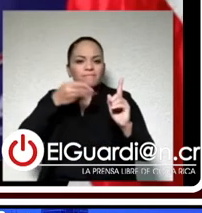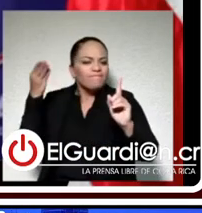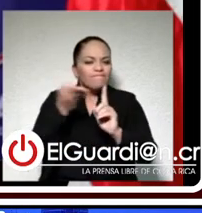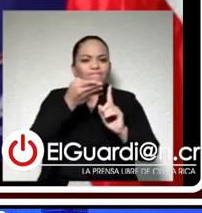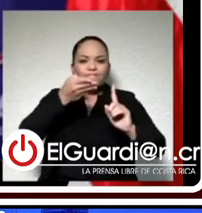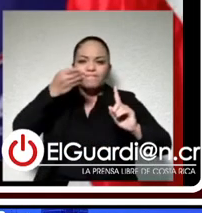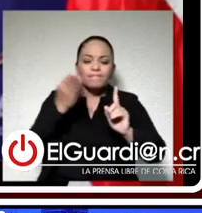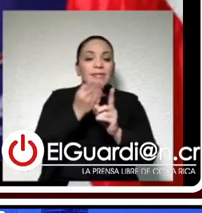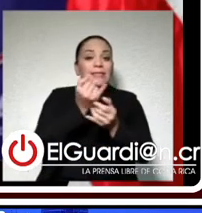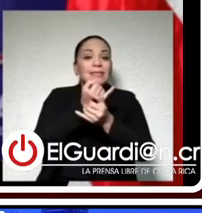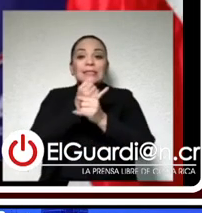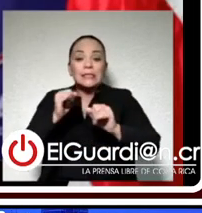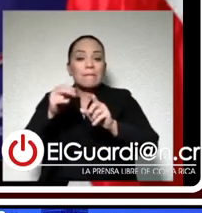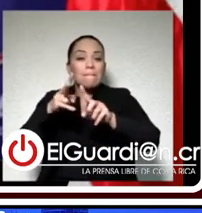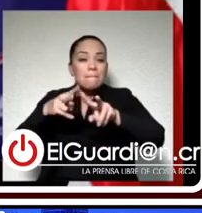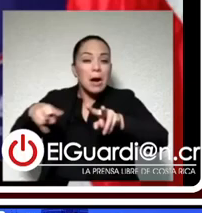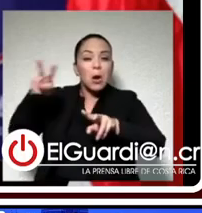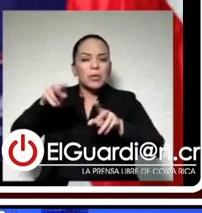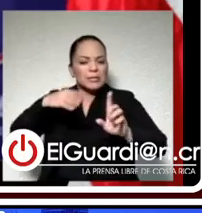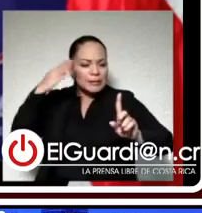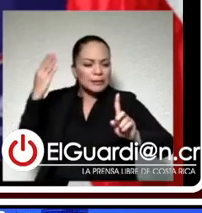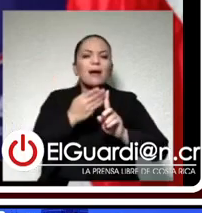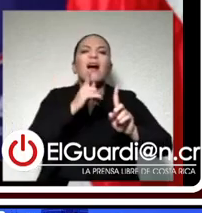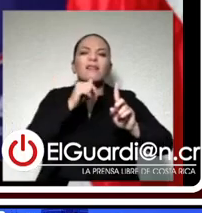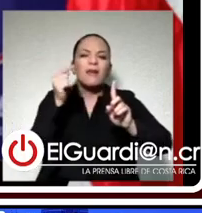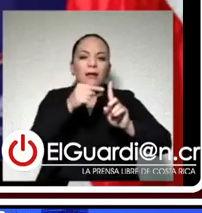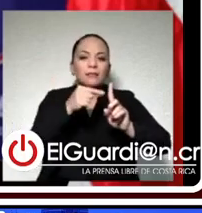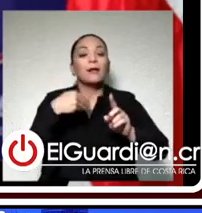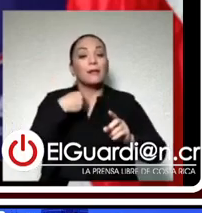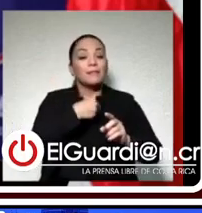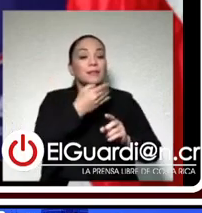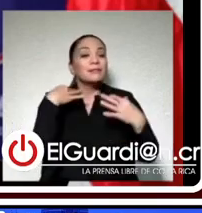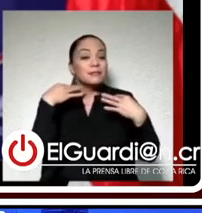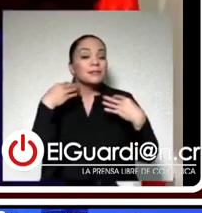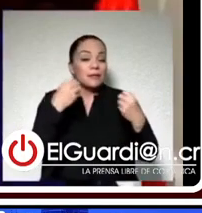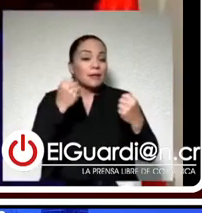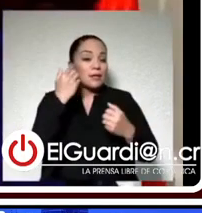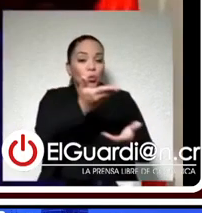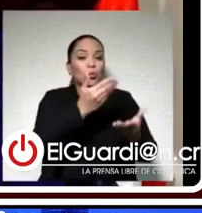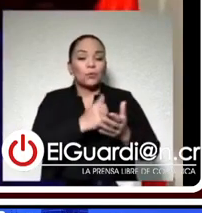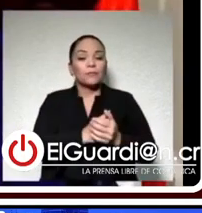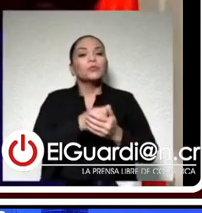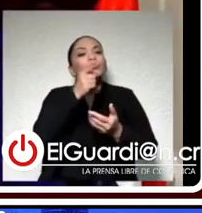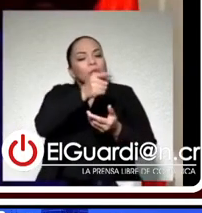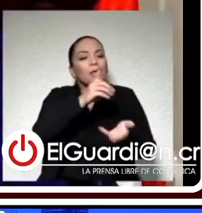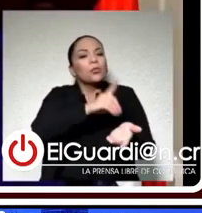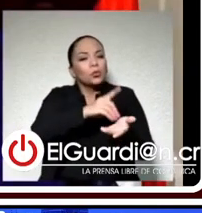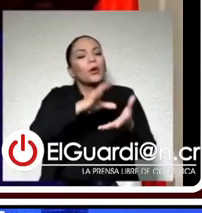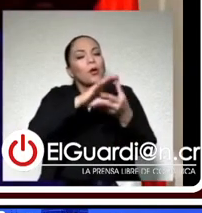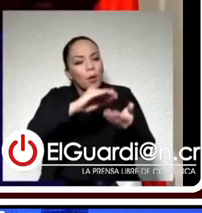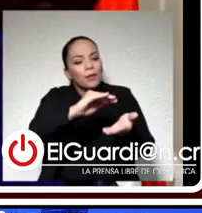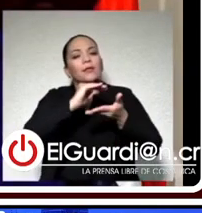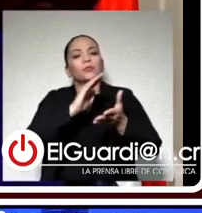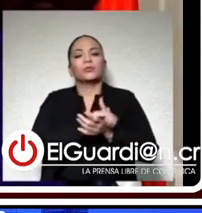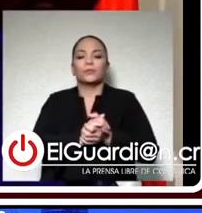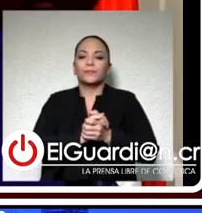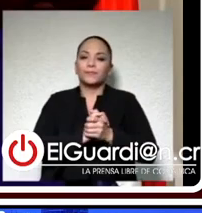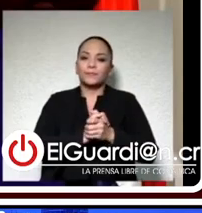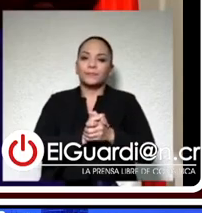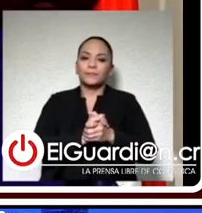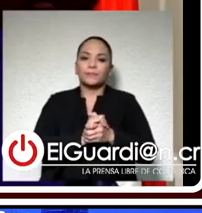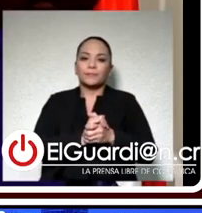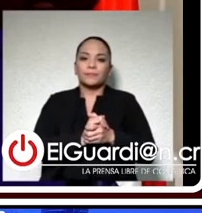valores, es a la señora ministra. Entonces, doctora, cuéntenos usted su versión de los hechos y yo cierro antes de abrir a